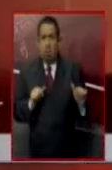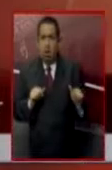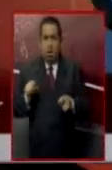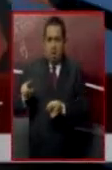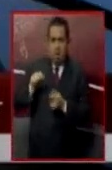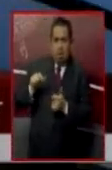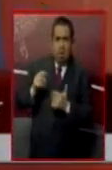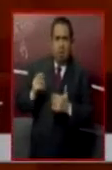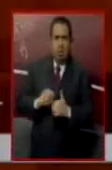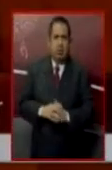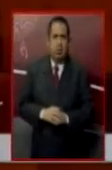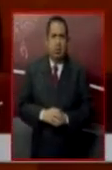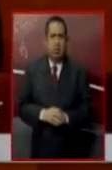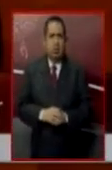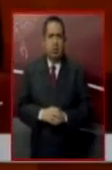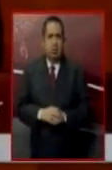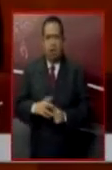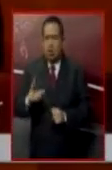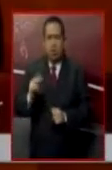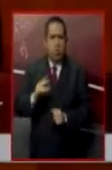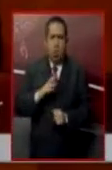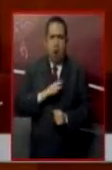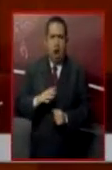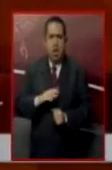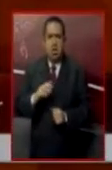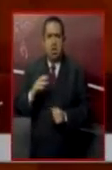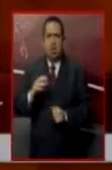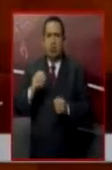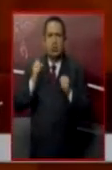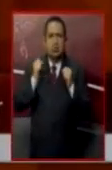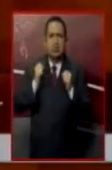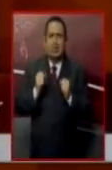medias. No existe austeridad,